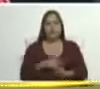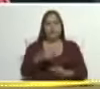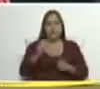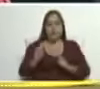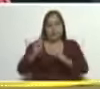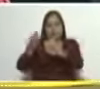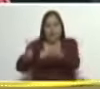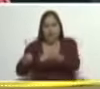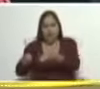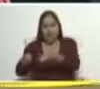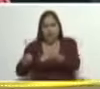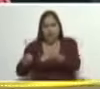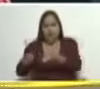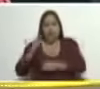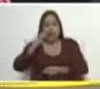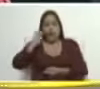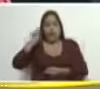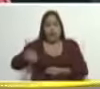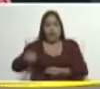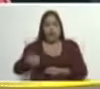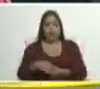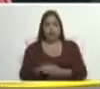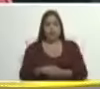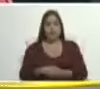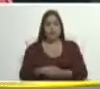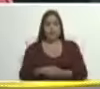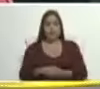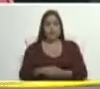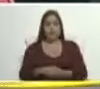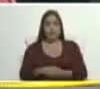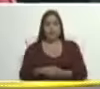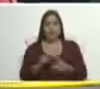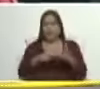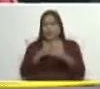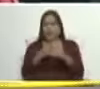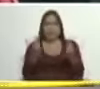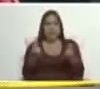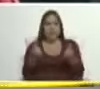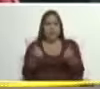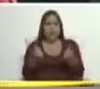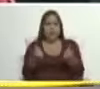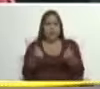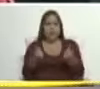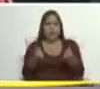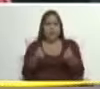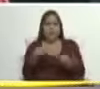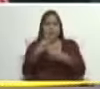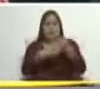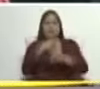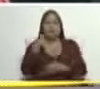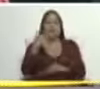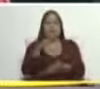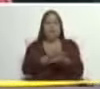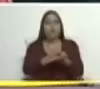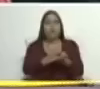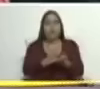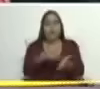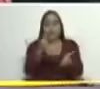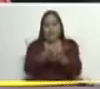el régimen de Ucrania, es decir, fondos para la muerte, fondos para la